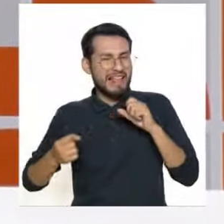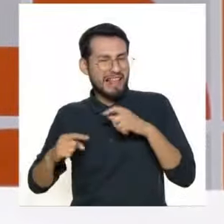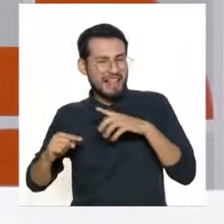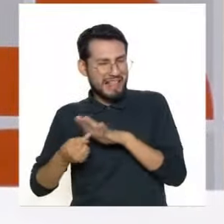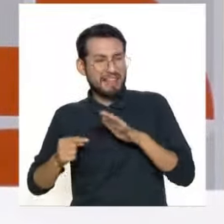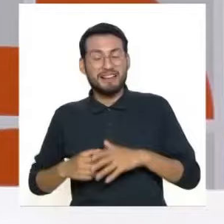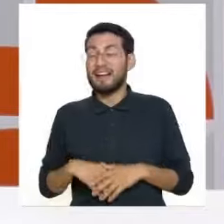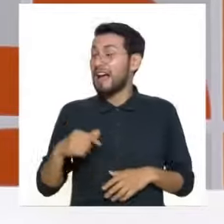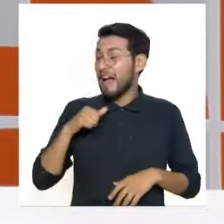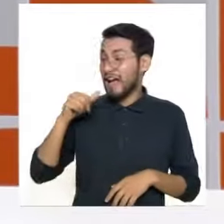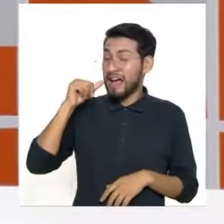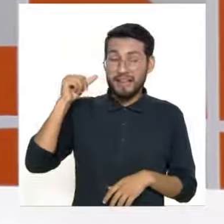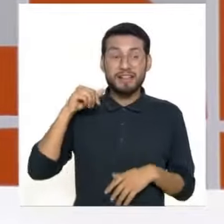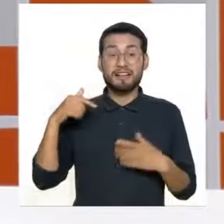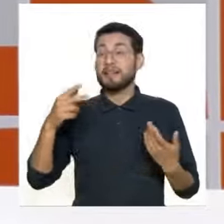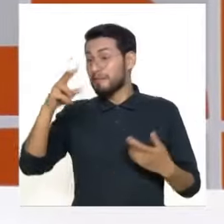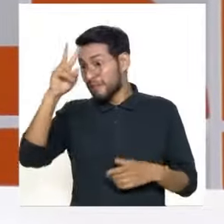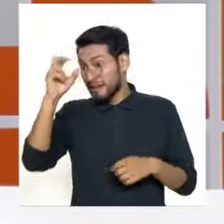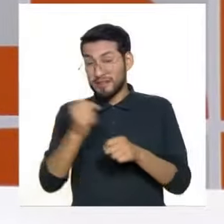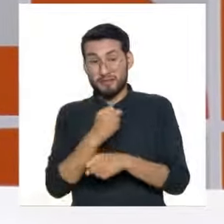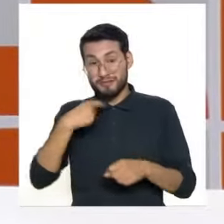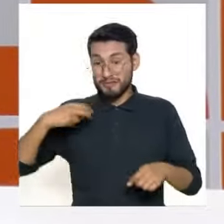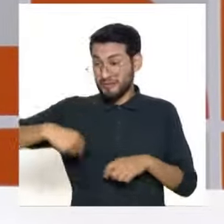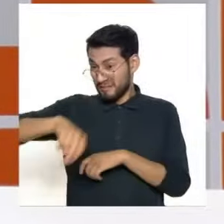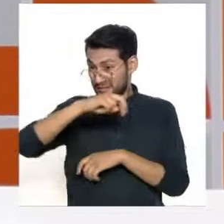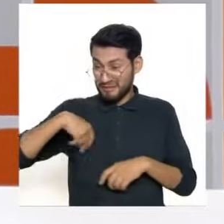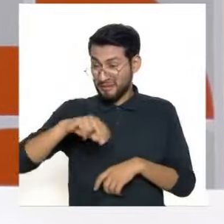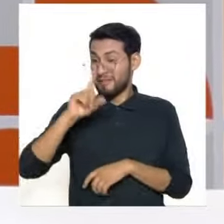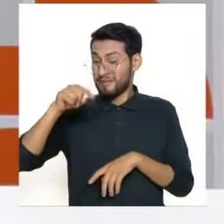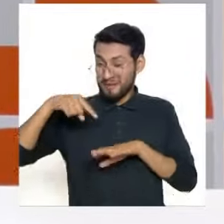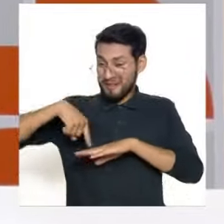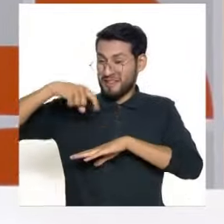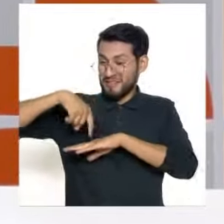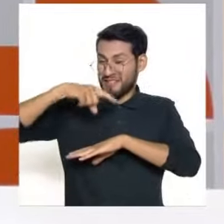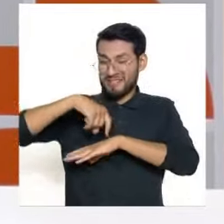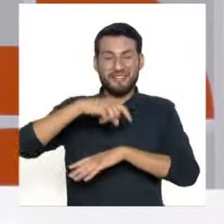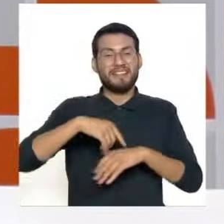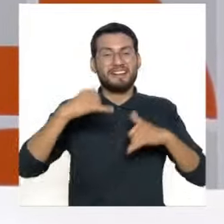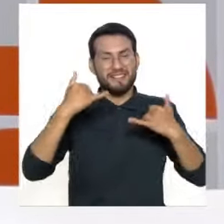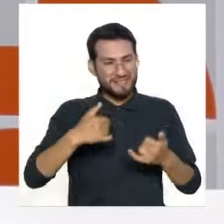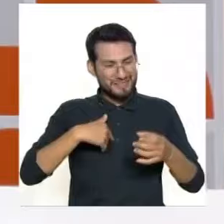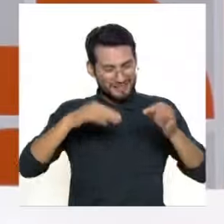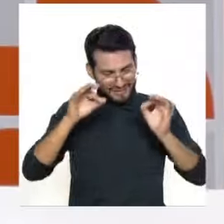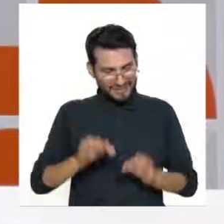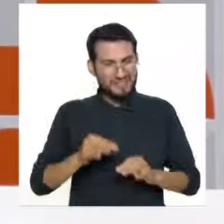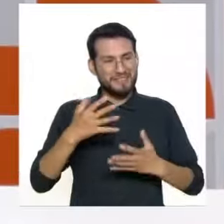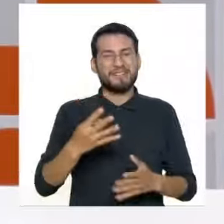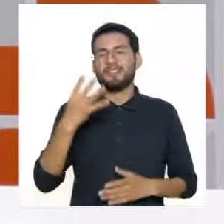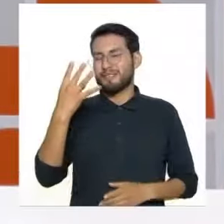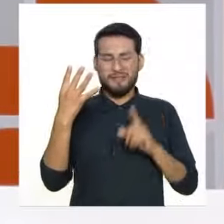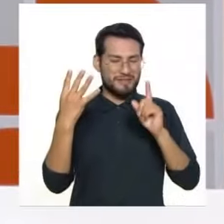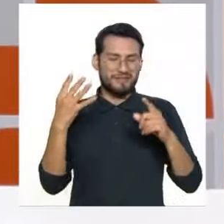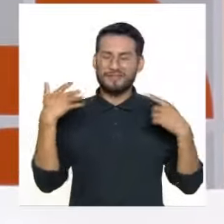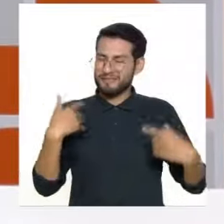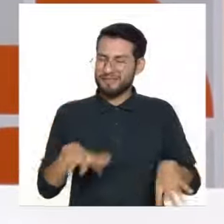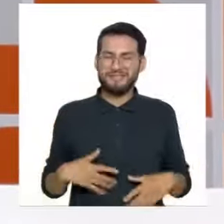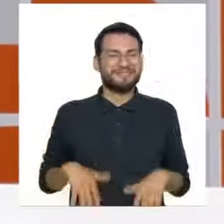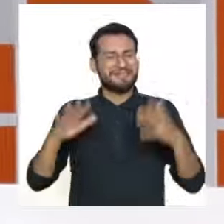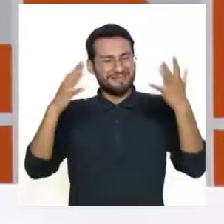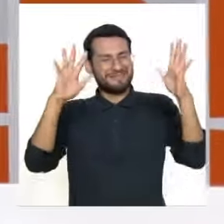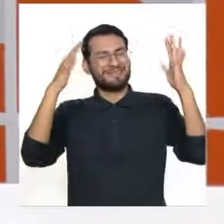acuerdas que ayer yo dije que si Perú ganaba daba dos vueltas a la manzana en un solo pie acabo de cumplir ese 4 a un fue